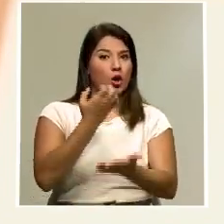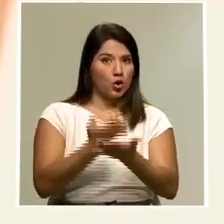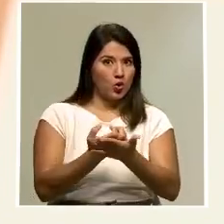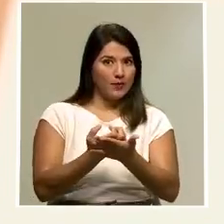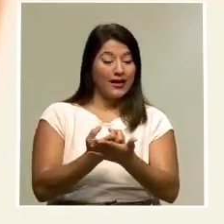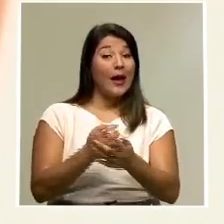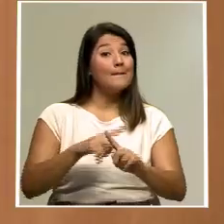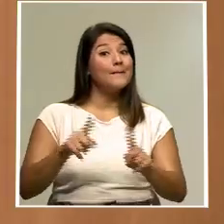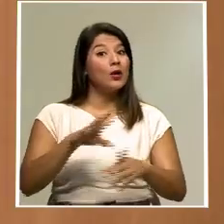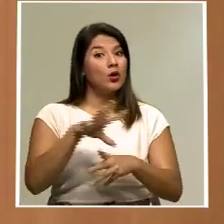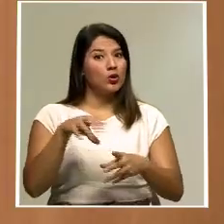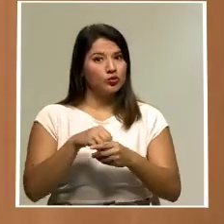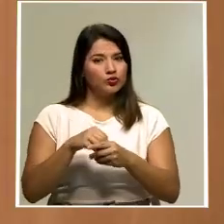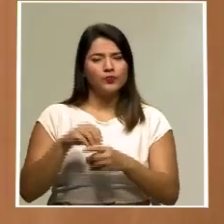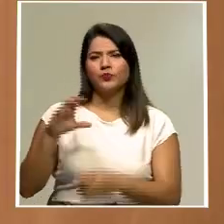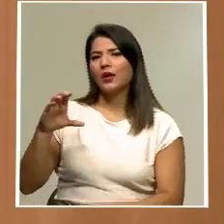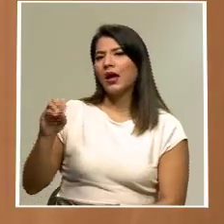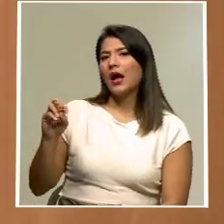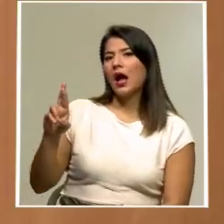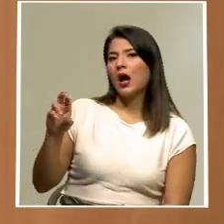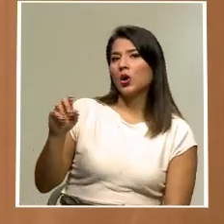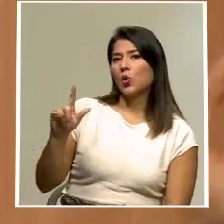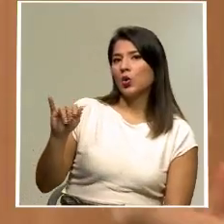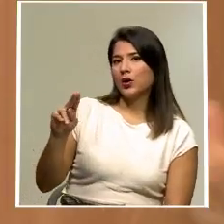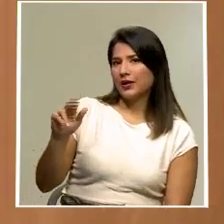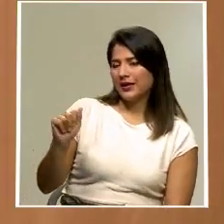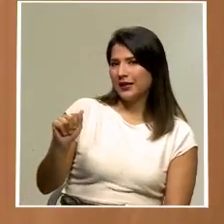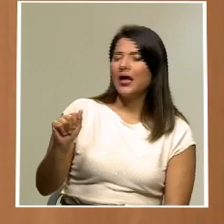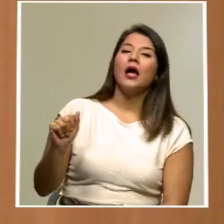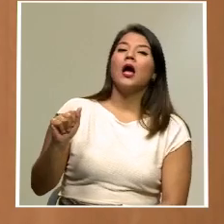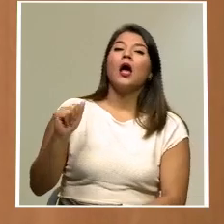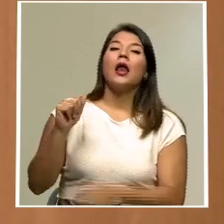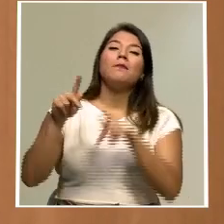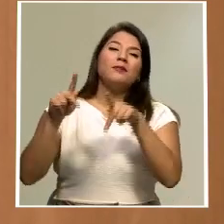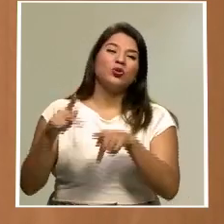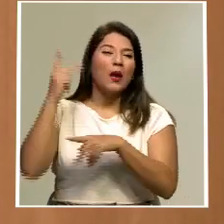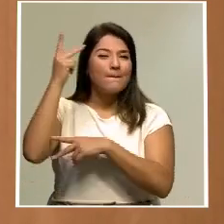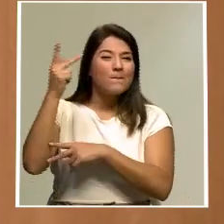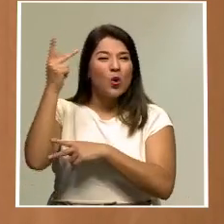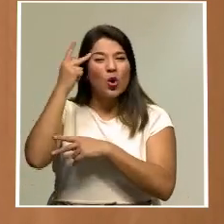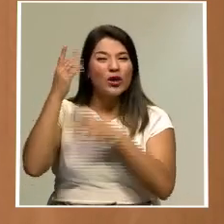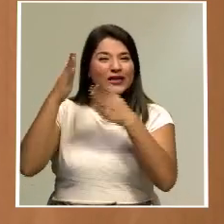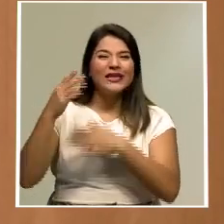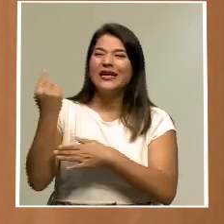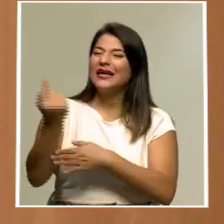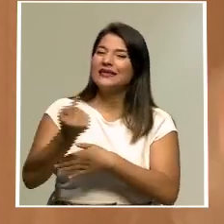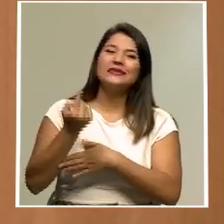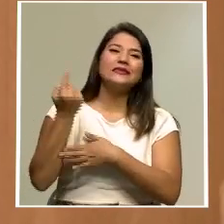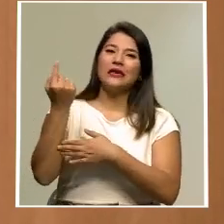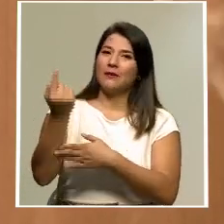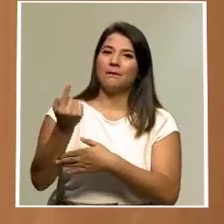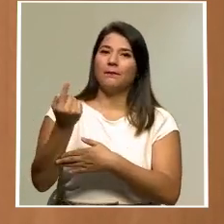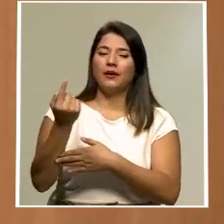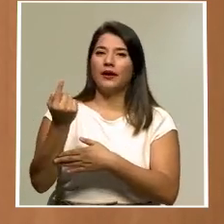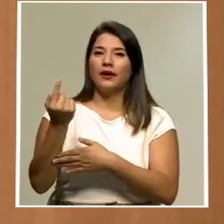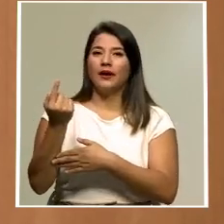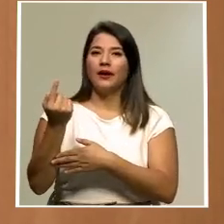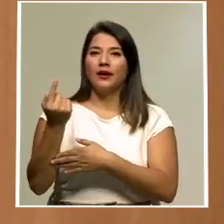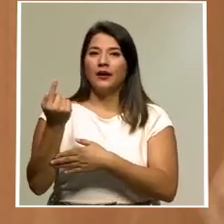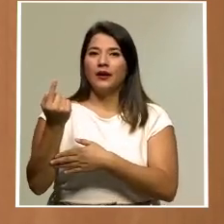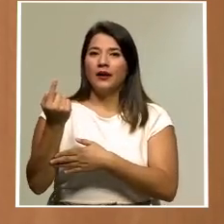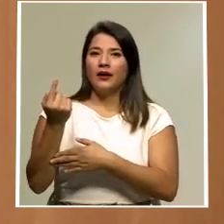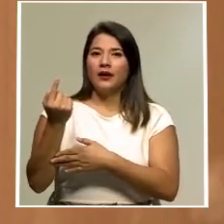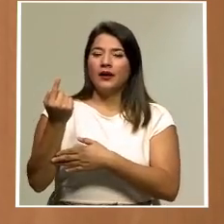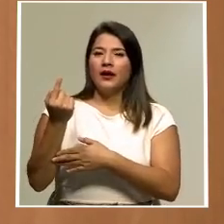inclusiva. Carolina, claramente los políticos siempre tienden a ser señalados con un nivel de ética por encima de